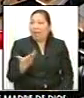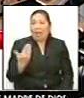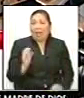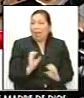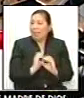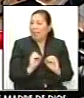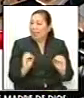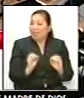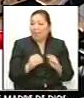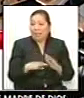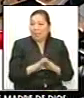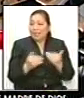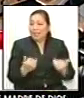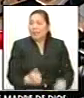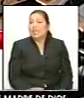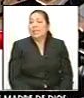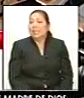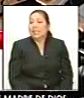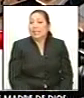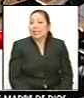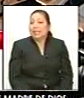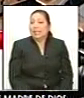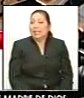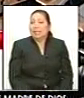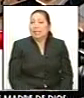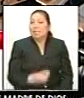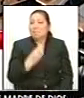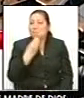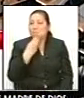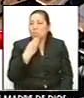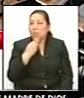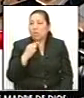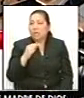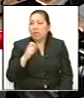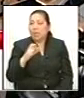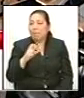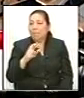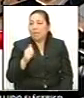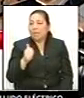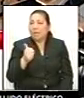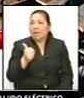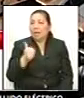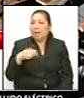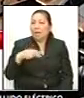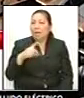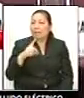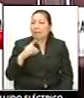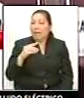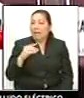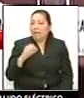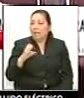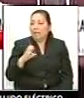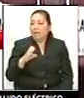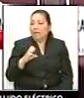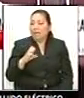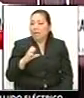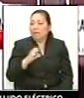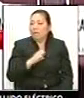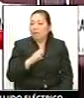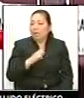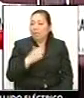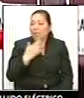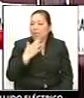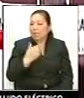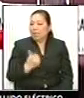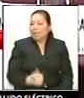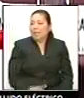sea, la integramos en ese entonces. Mauricio Mulder, Jean Pietri, Alberto Andrade y yo, y no me acuerdo quién era